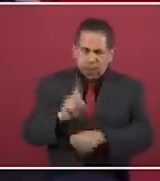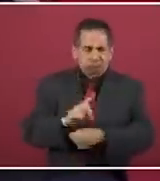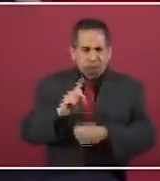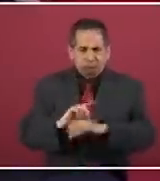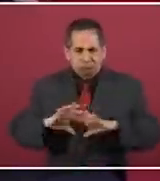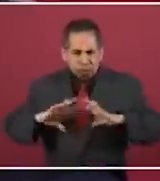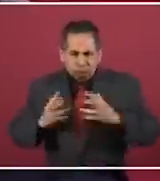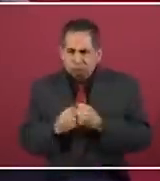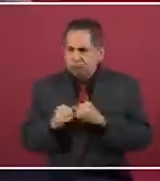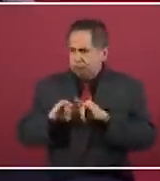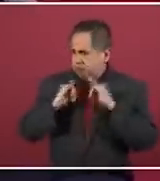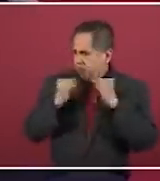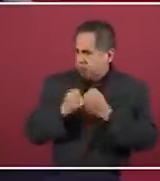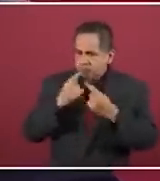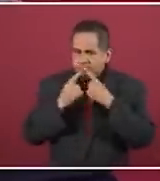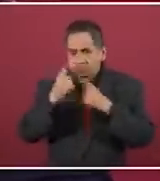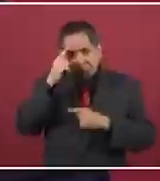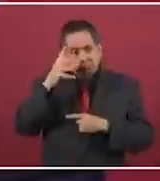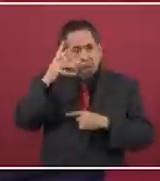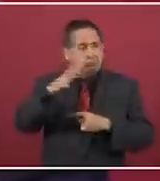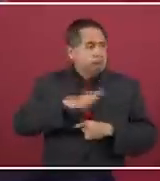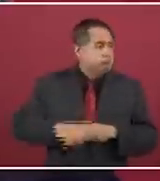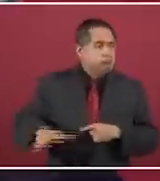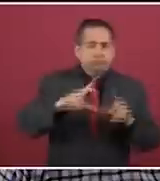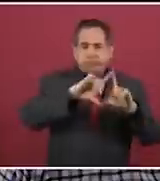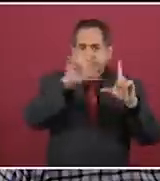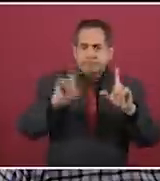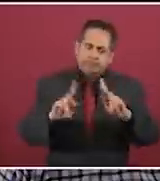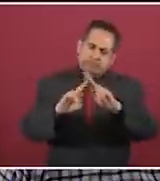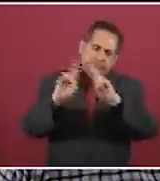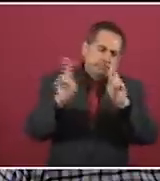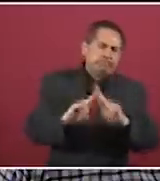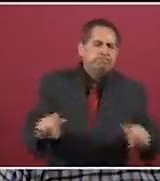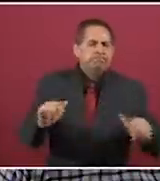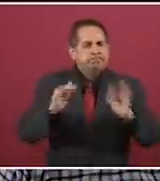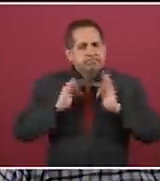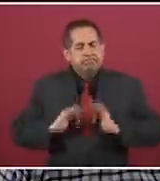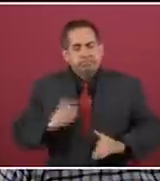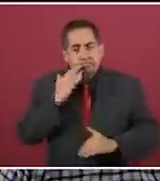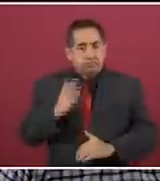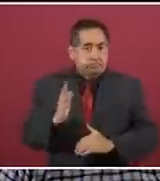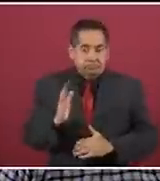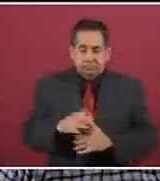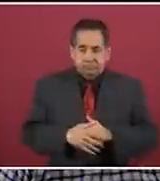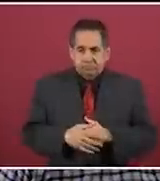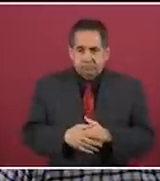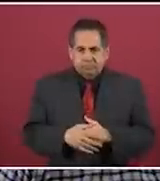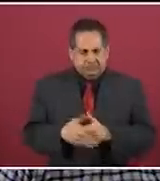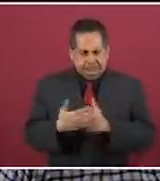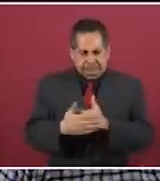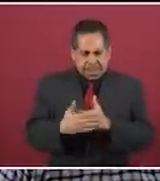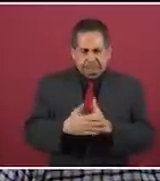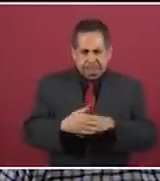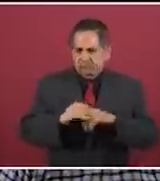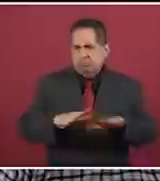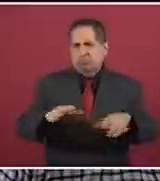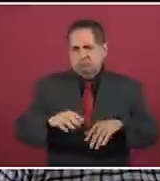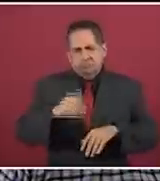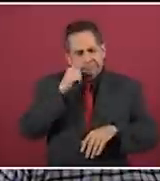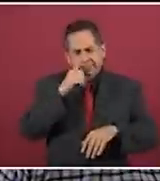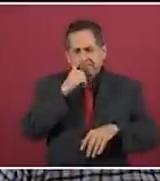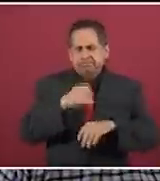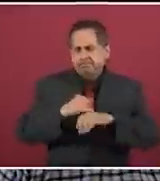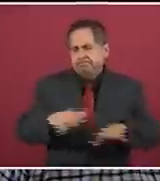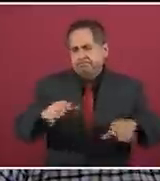para garantizar la paz y la tranquilidad en el país. Ya vamos a dar a conocer siempre la